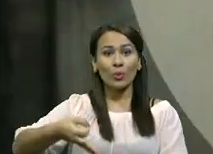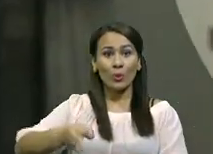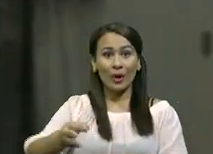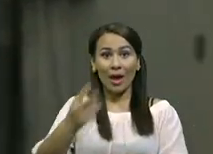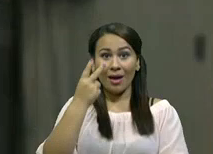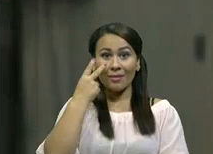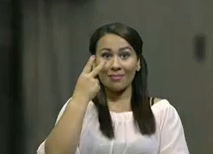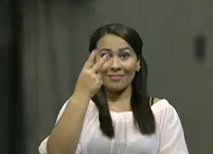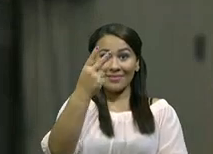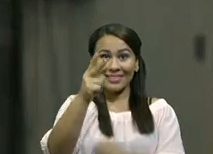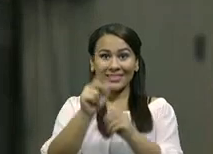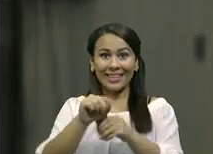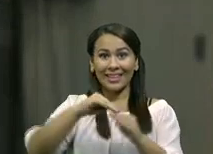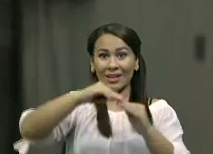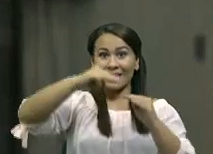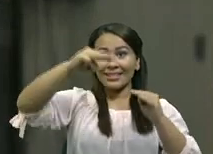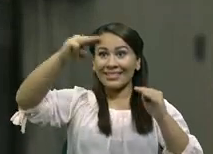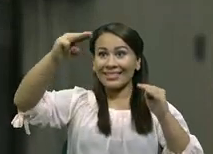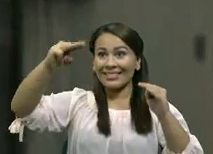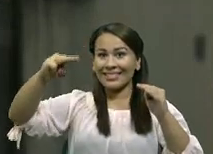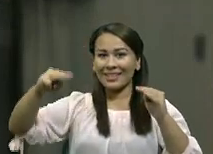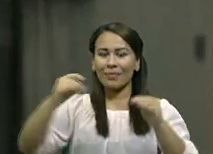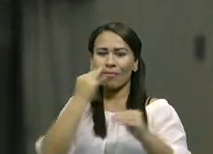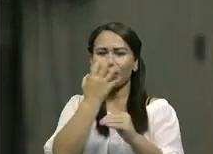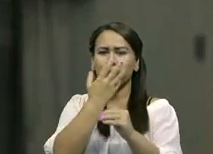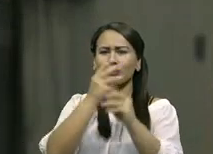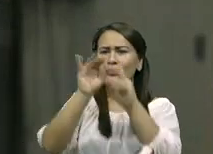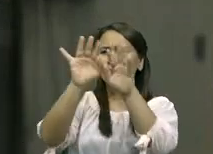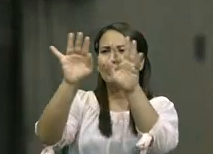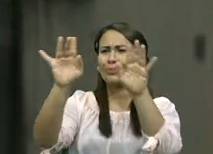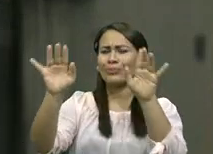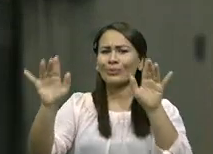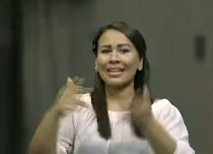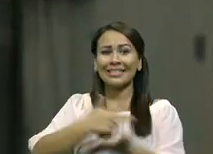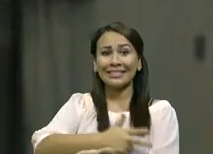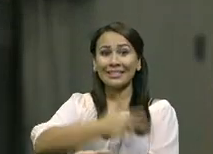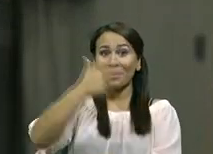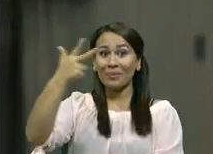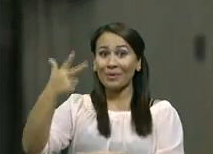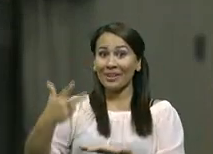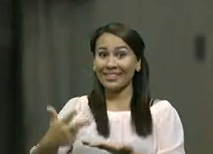Se observa el Chimborazo en todo su esplendor.